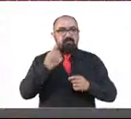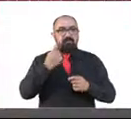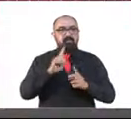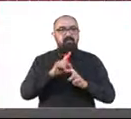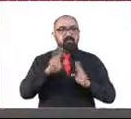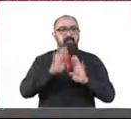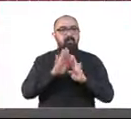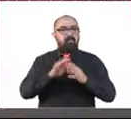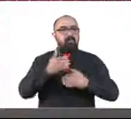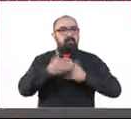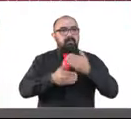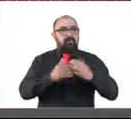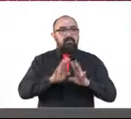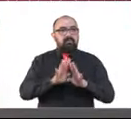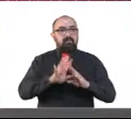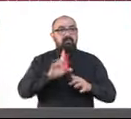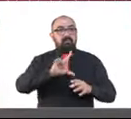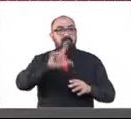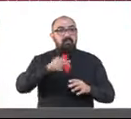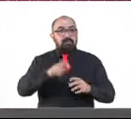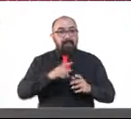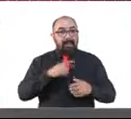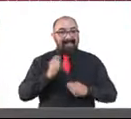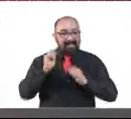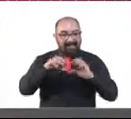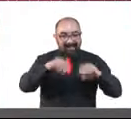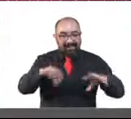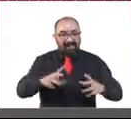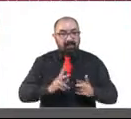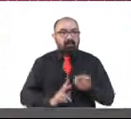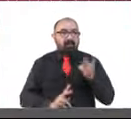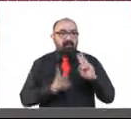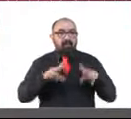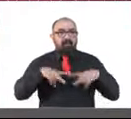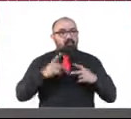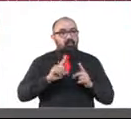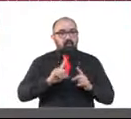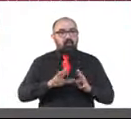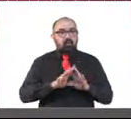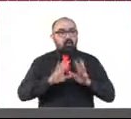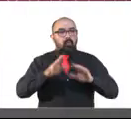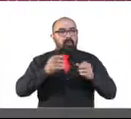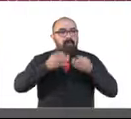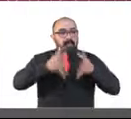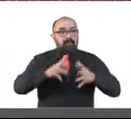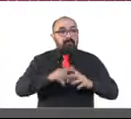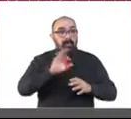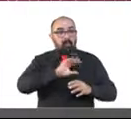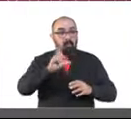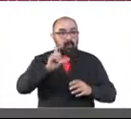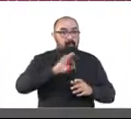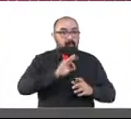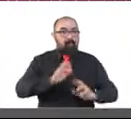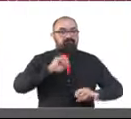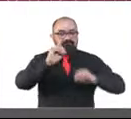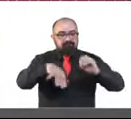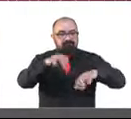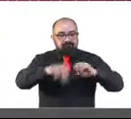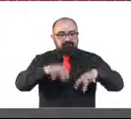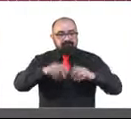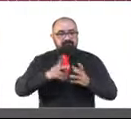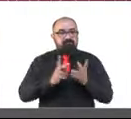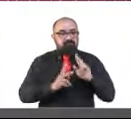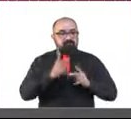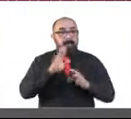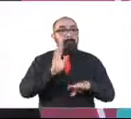un medio estéril en vez de hacer suelos vivos. Y también esto lo acompañamos con lo que hemos llamado los médicos de los